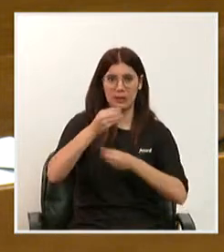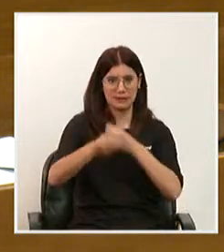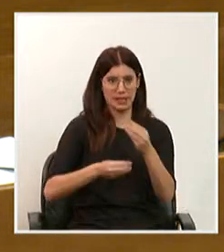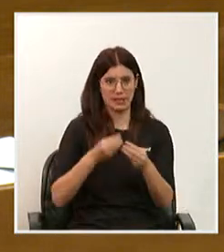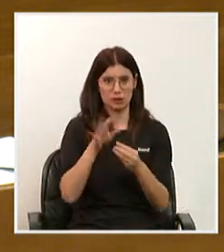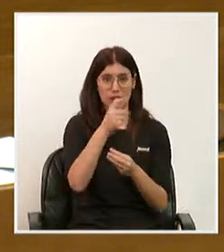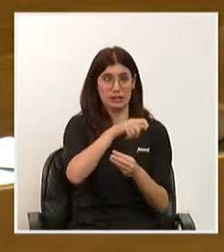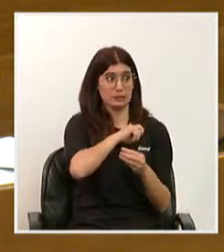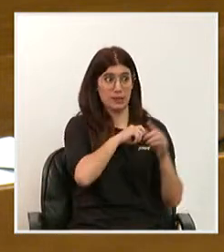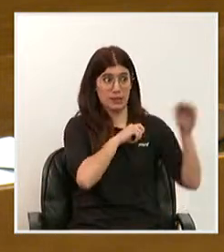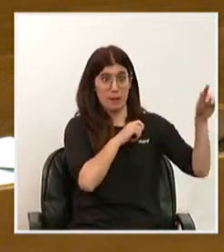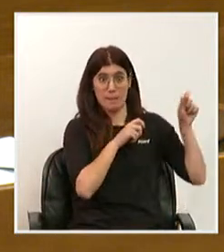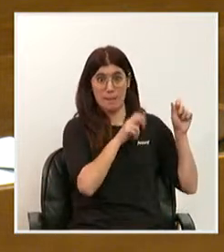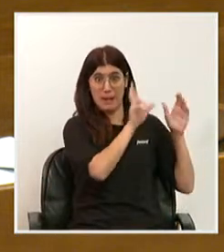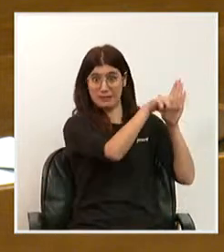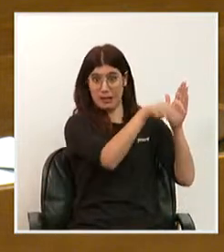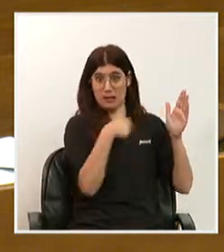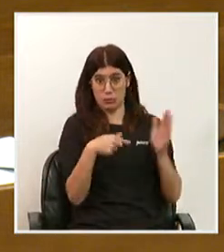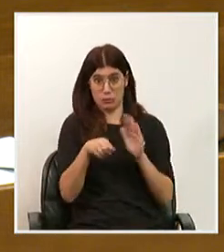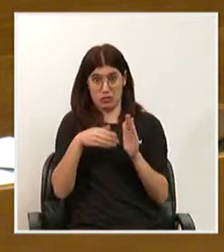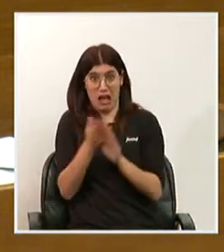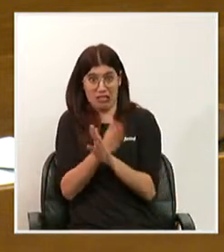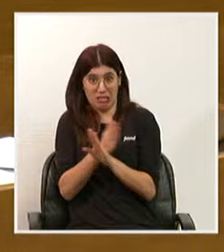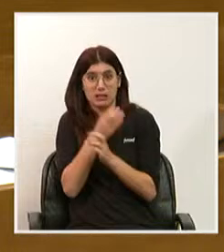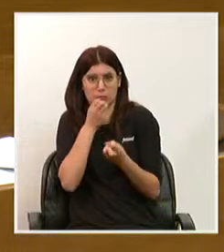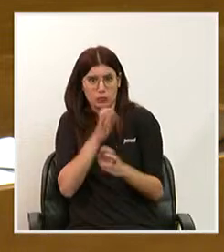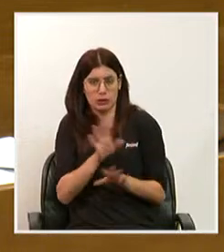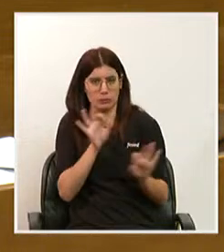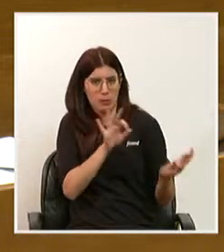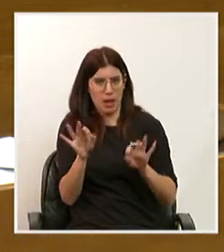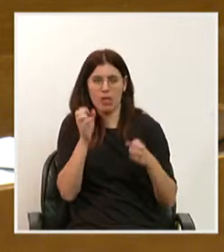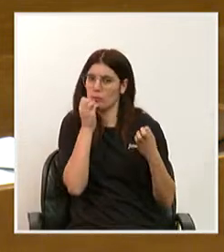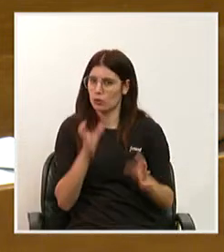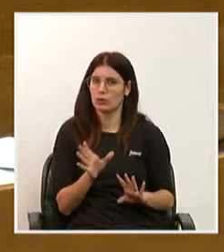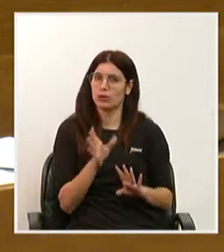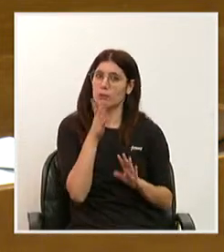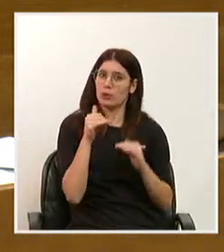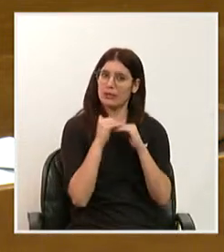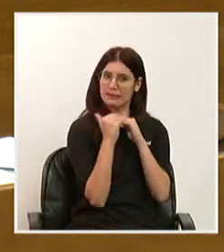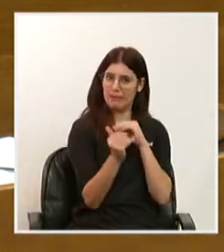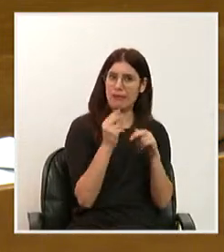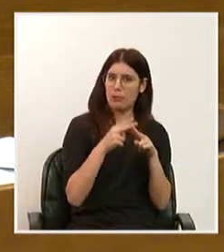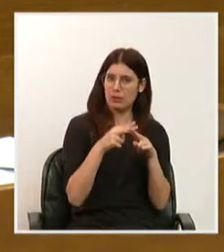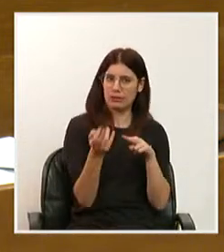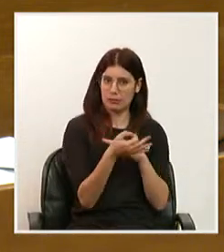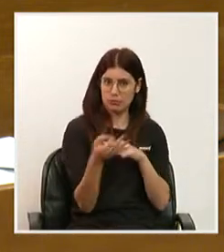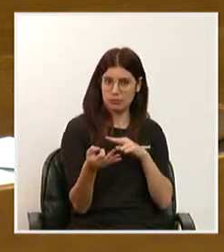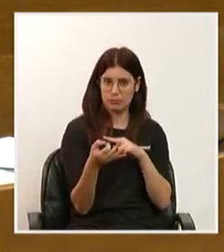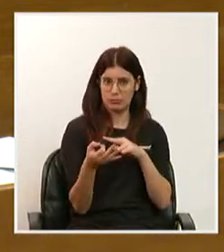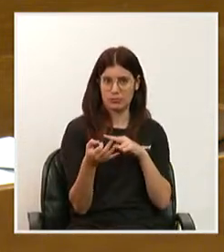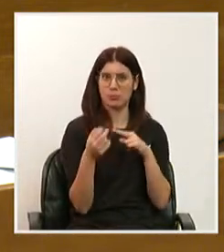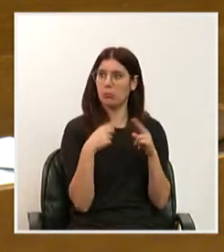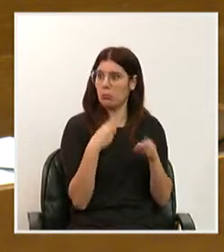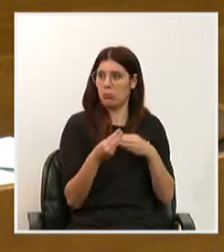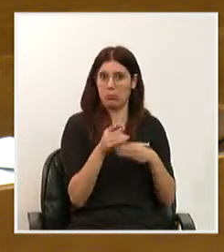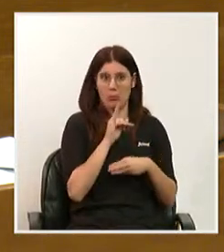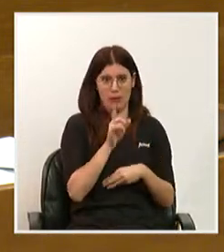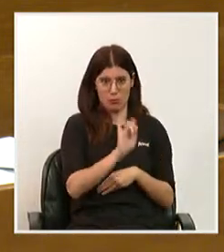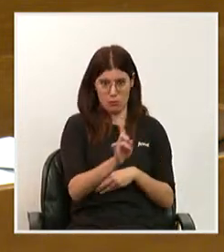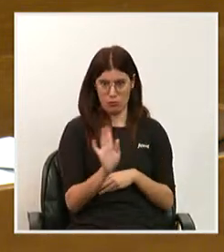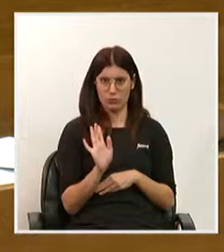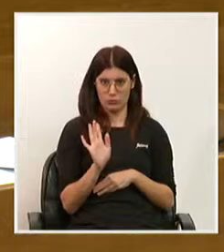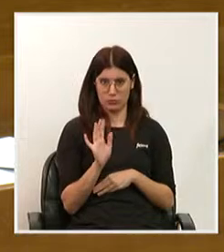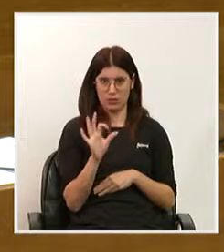España buenas comunicaciones un potente Polo logístico y estabilidad política tampoco tan mal si el señor